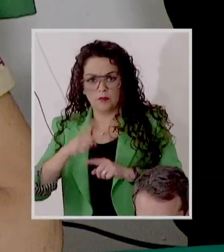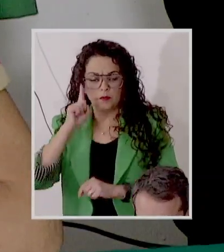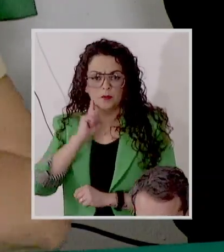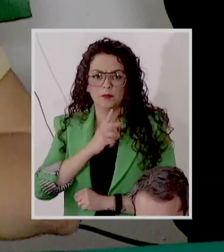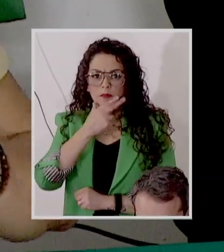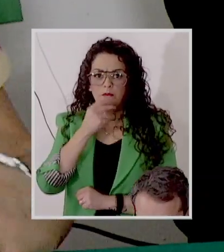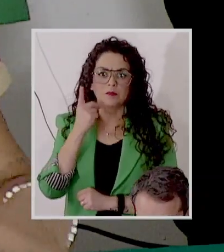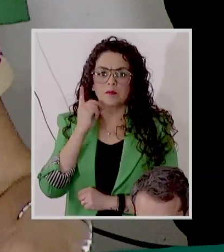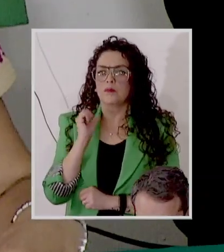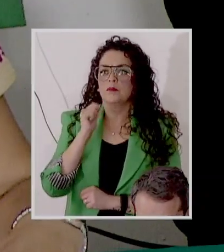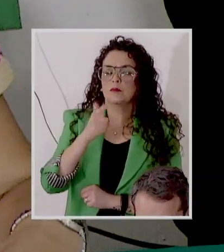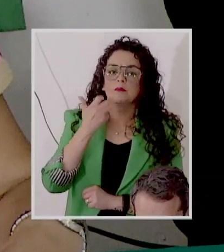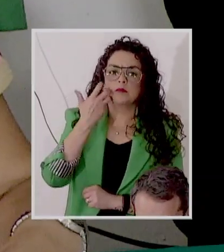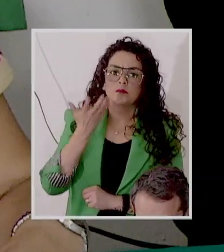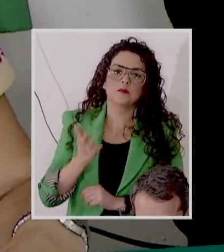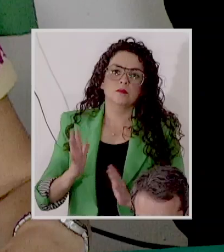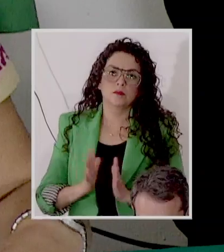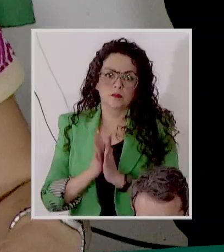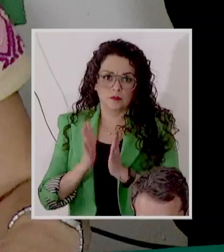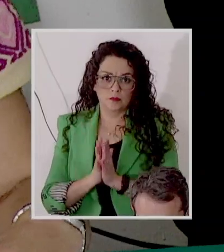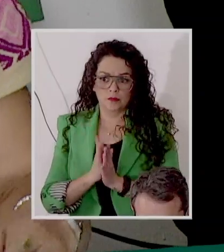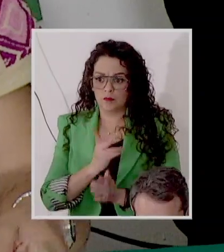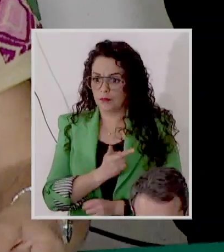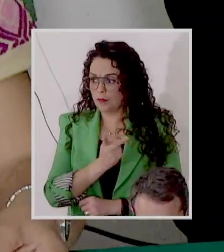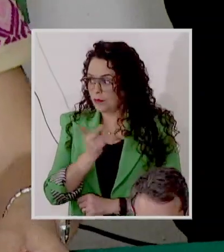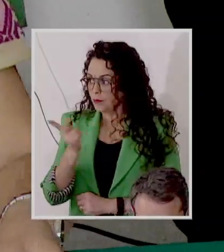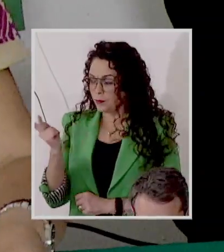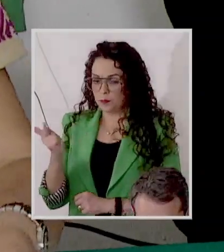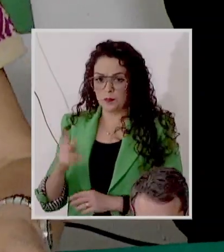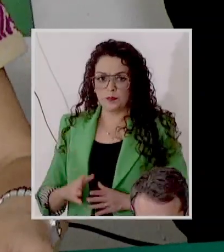o diputado desea hacer uso de la voz?